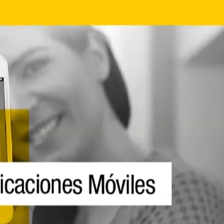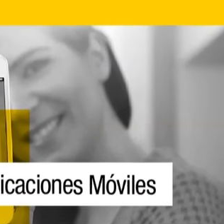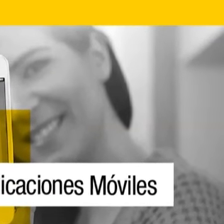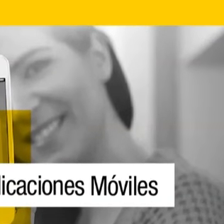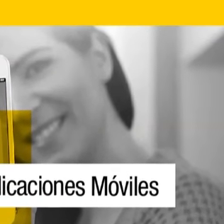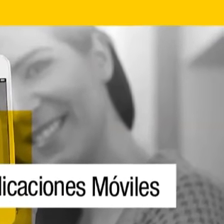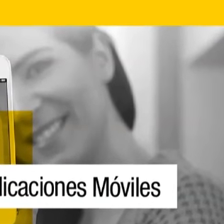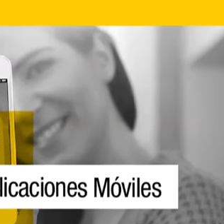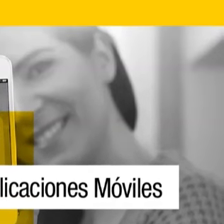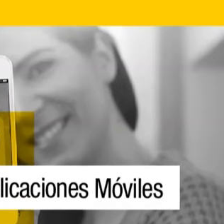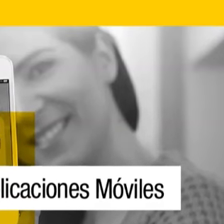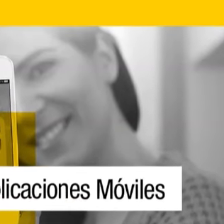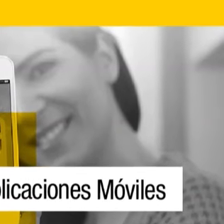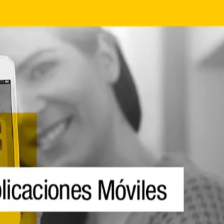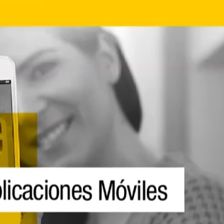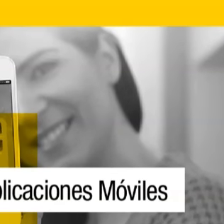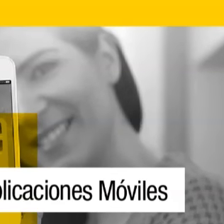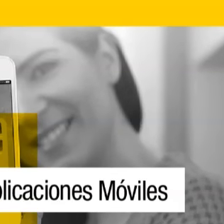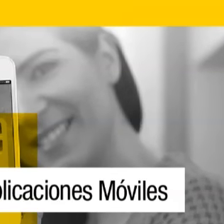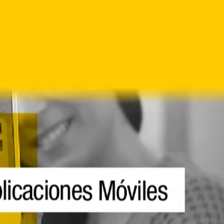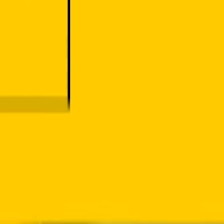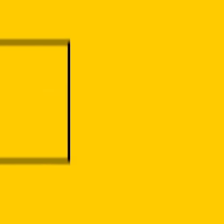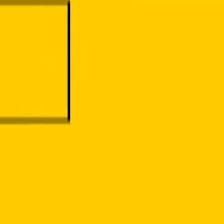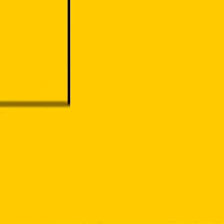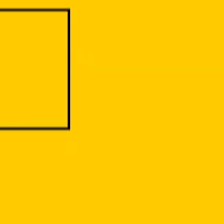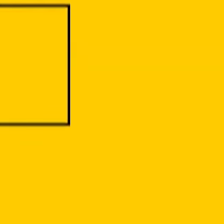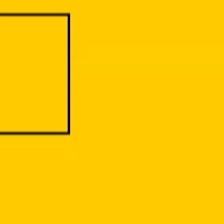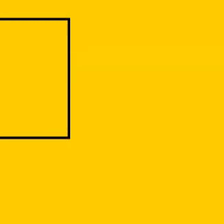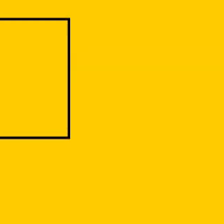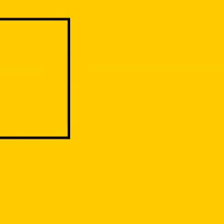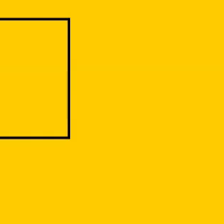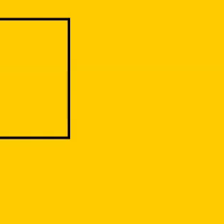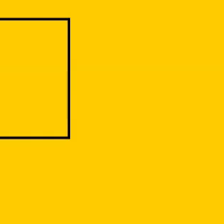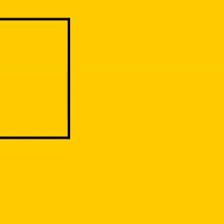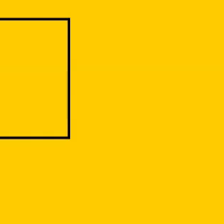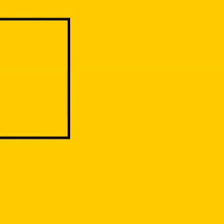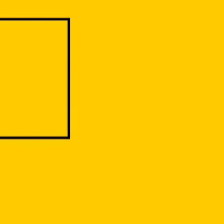caja registradora con nuestras soluciones publicitarias. Contáctenos ya.